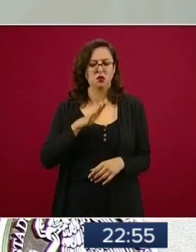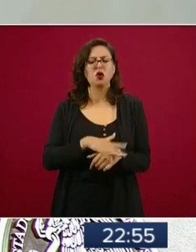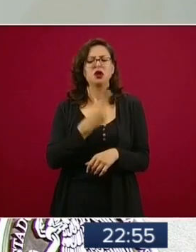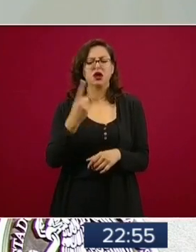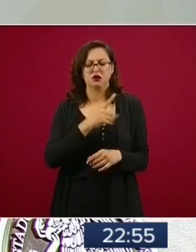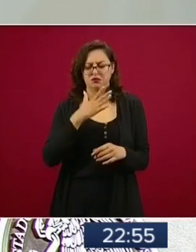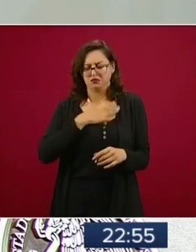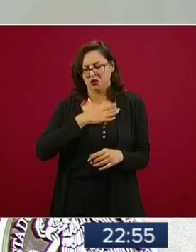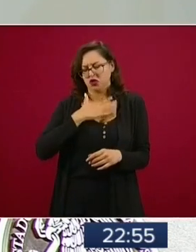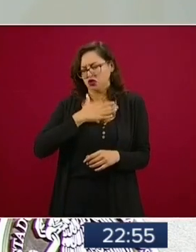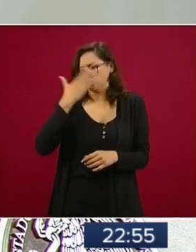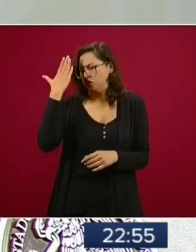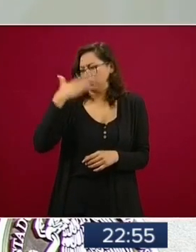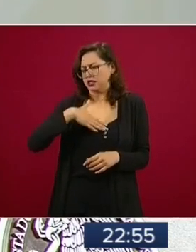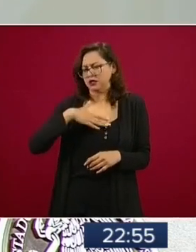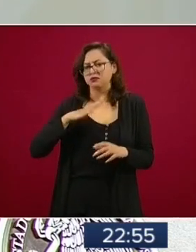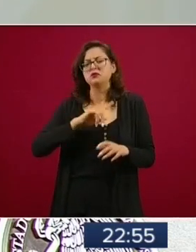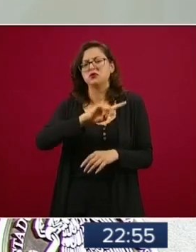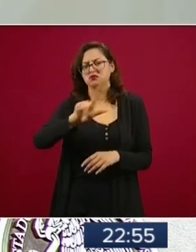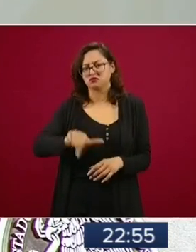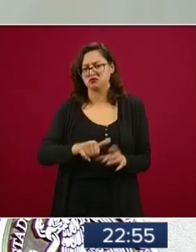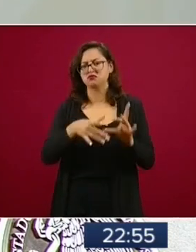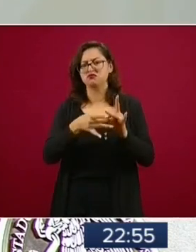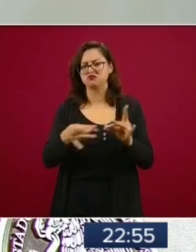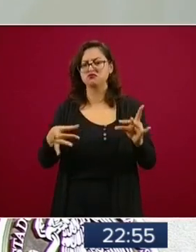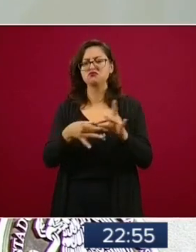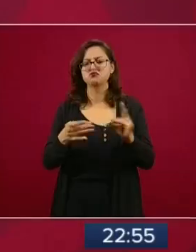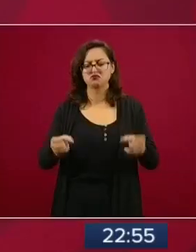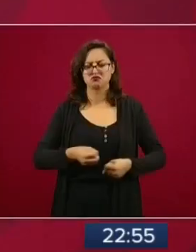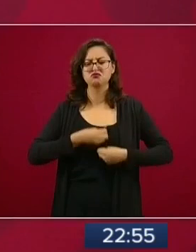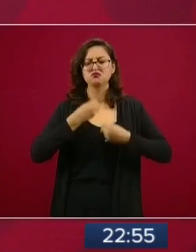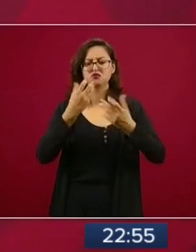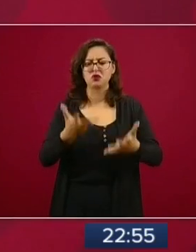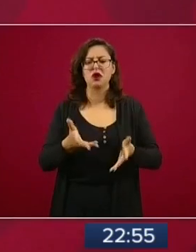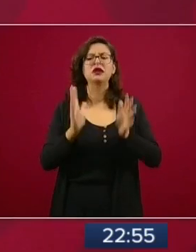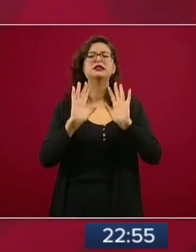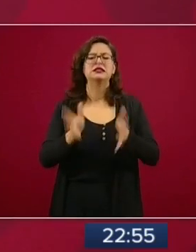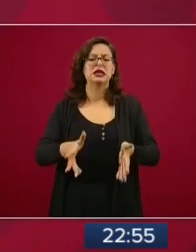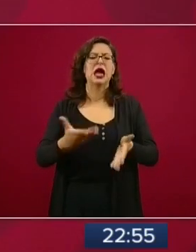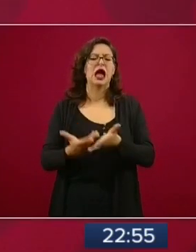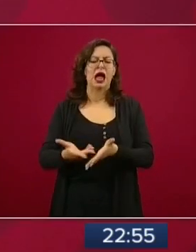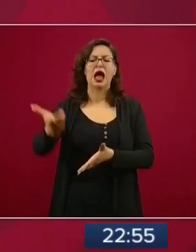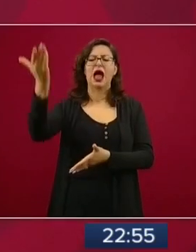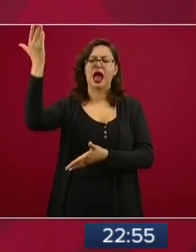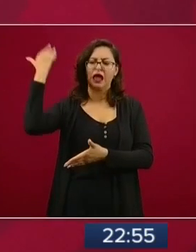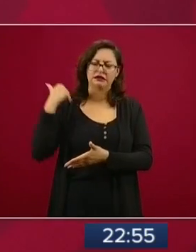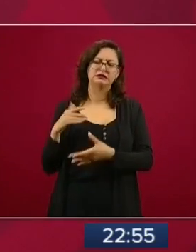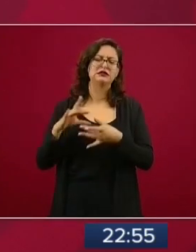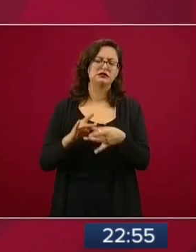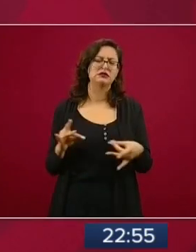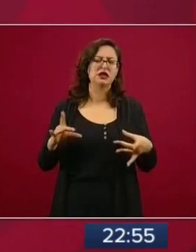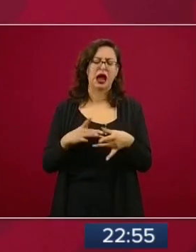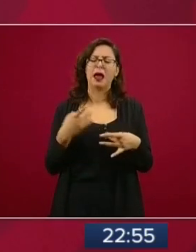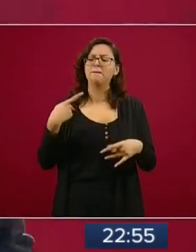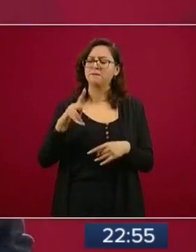y las voy a exponer, ya las he dado a conocer y voy a seguir